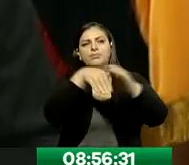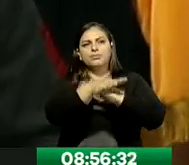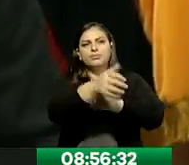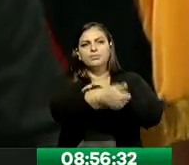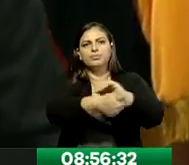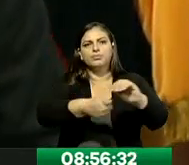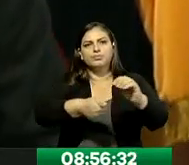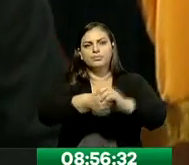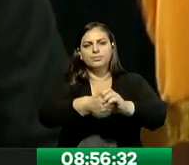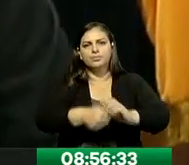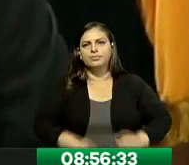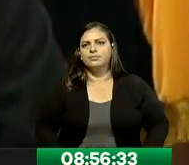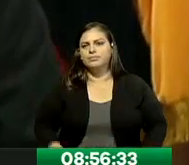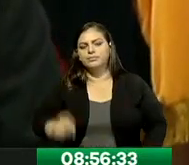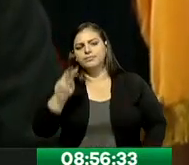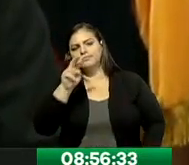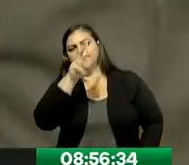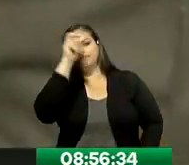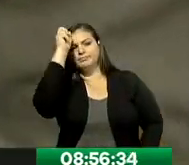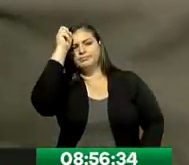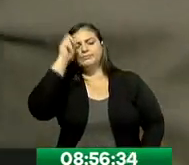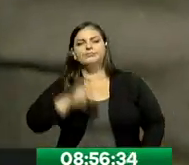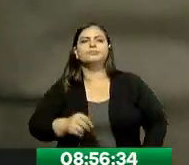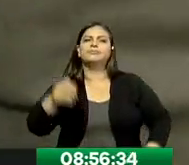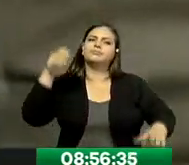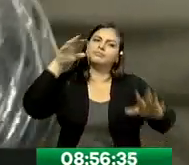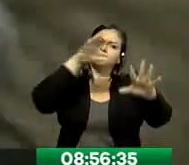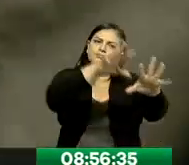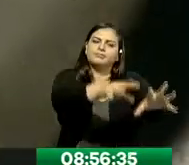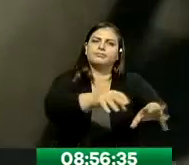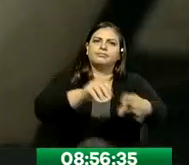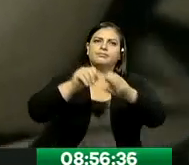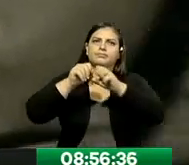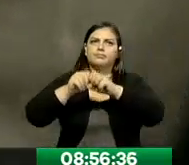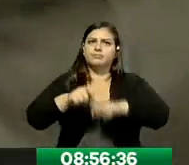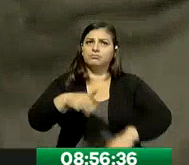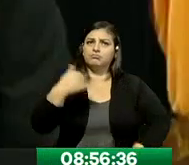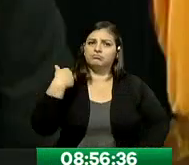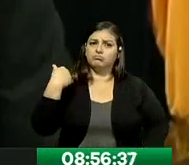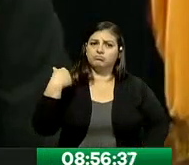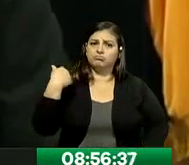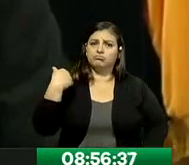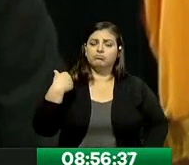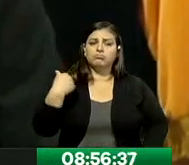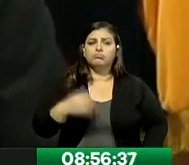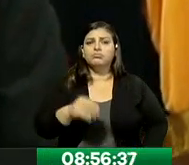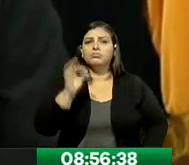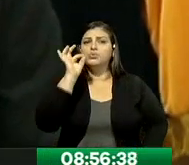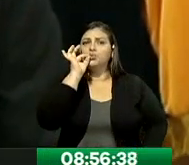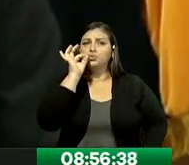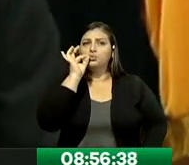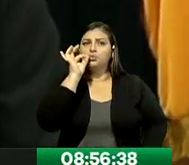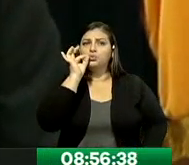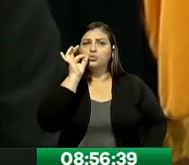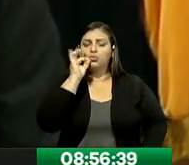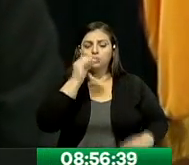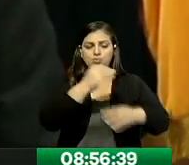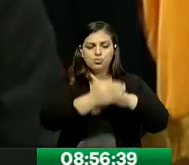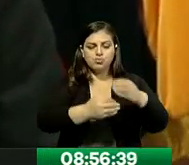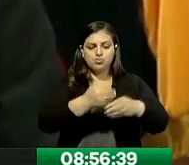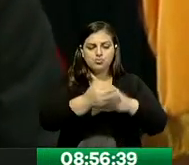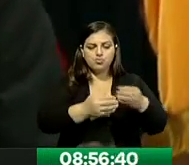origen vegetal, presumiblemente marihuana. Calculan 60 gramos del alcaloide. Aparentemente lo que pretendían